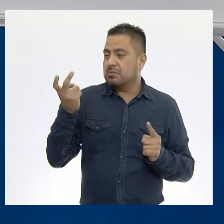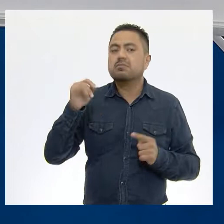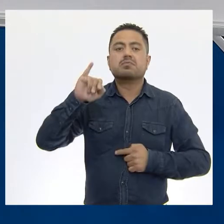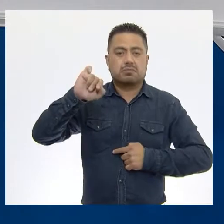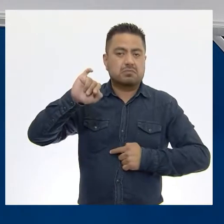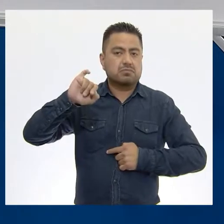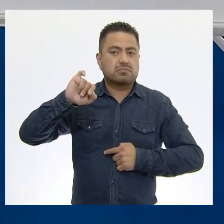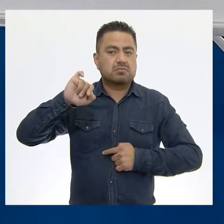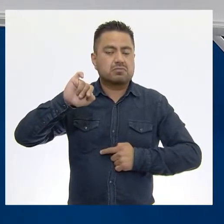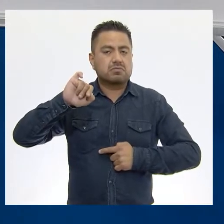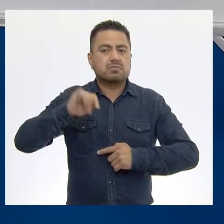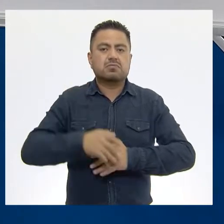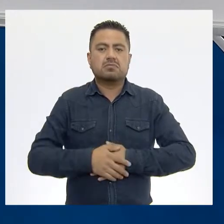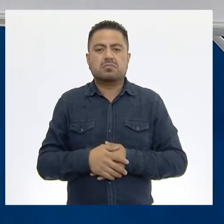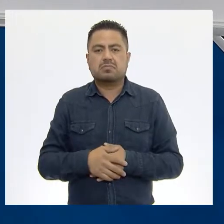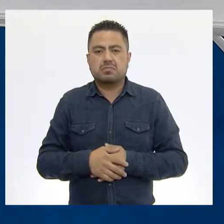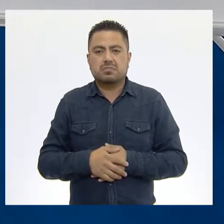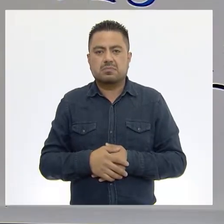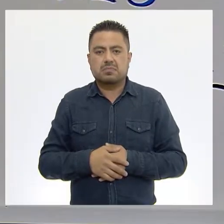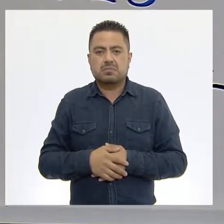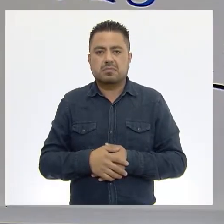efectivamente,